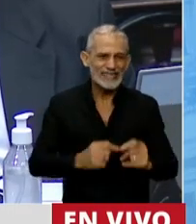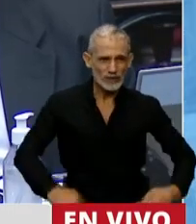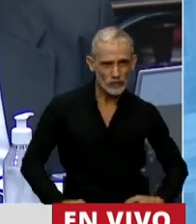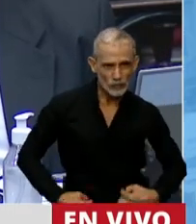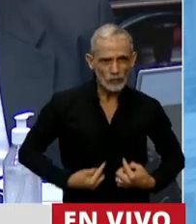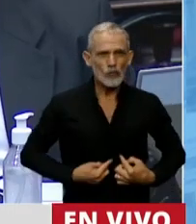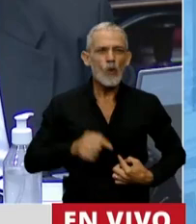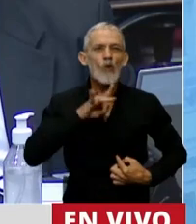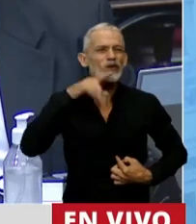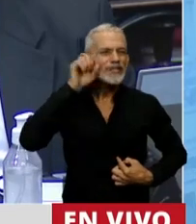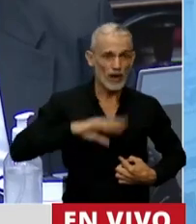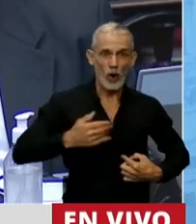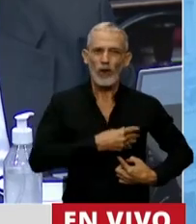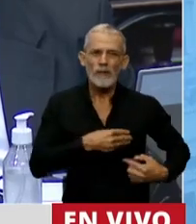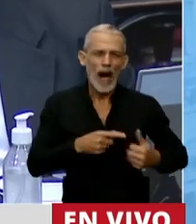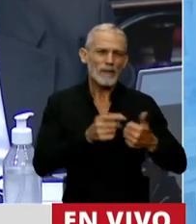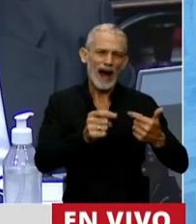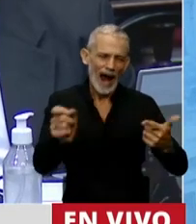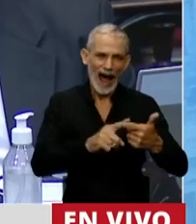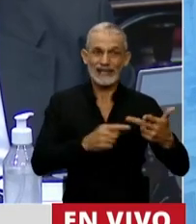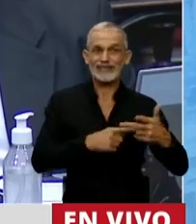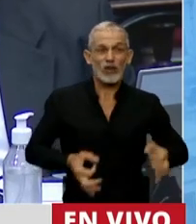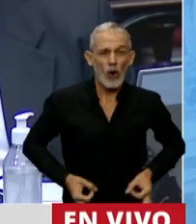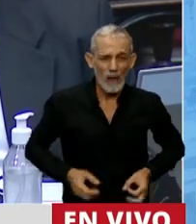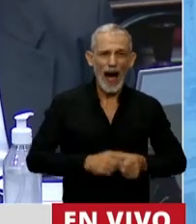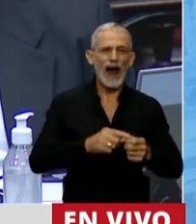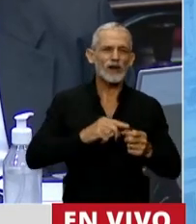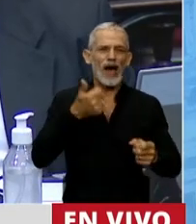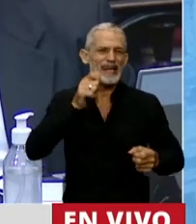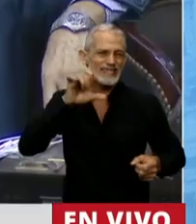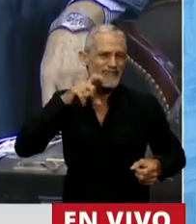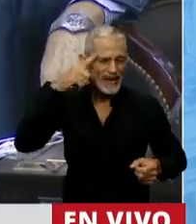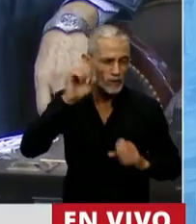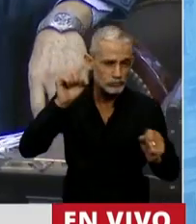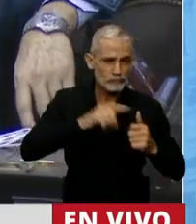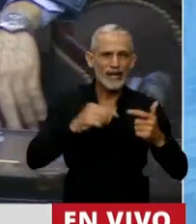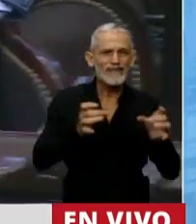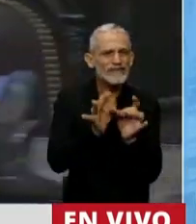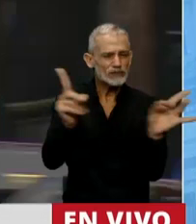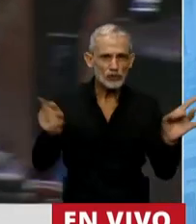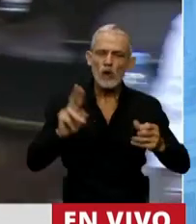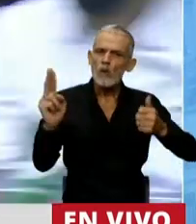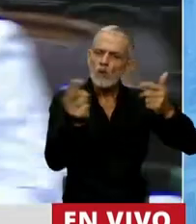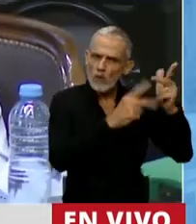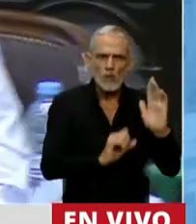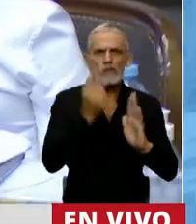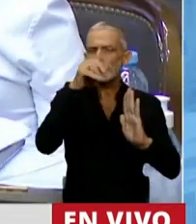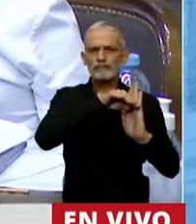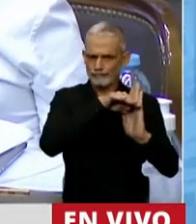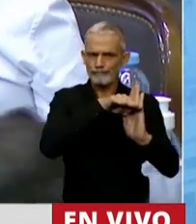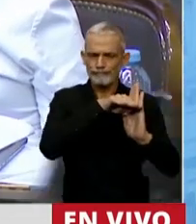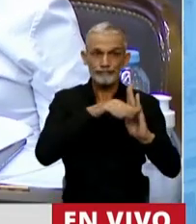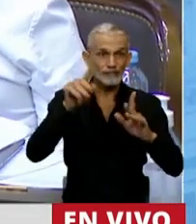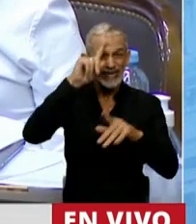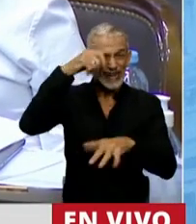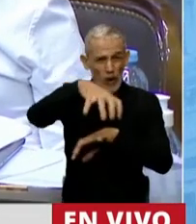útero, de mama, de ovarios, de accidentes cerebrovasculares, de infecciones. Nuestro sistema de salud no